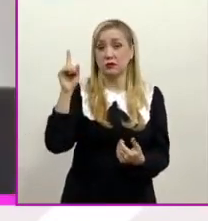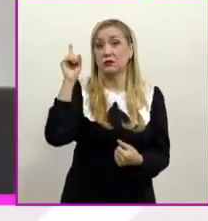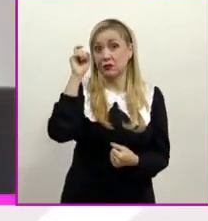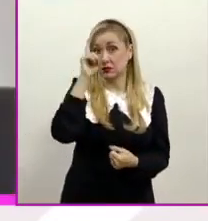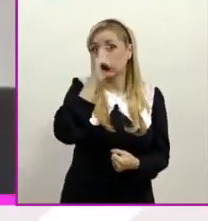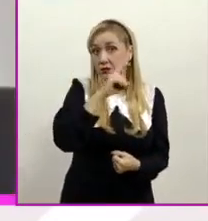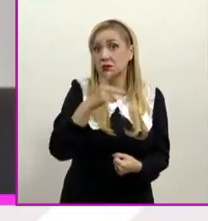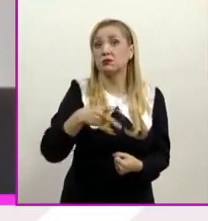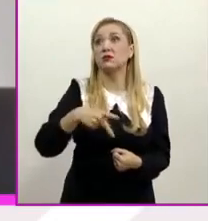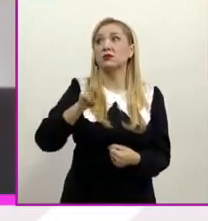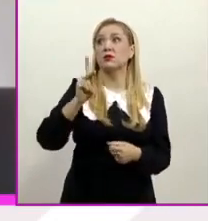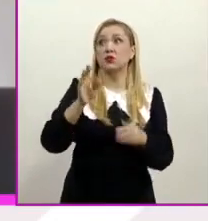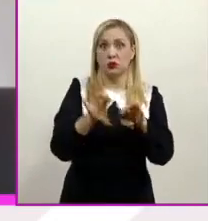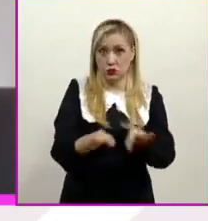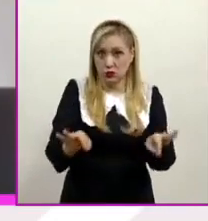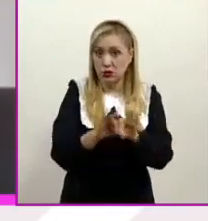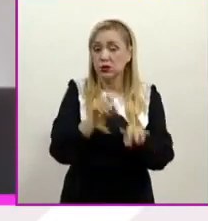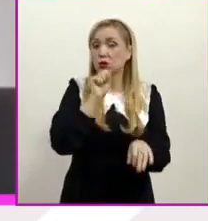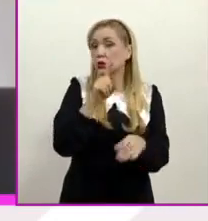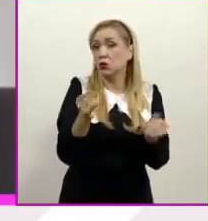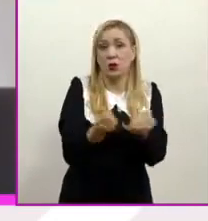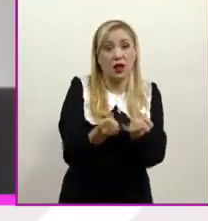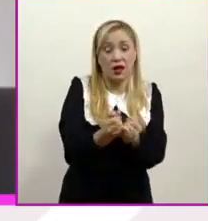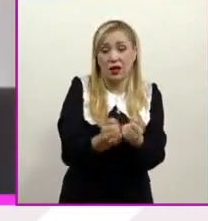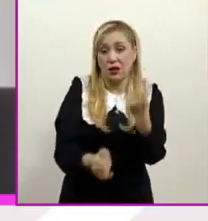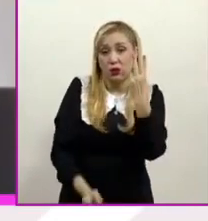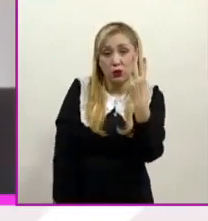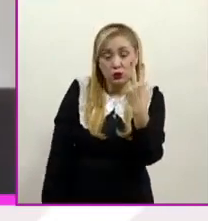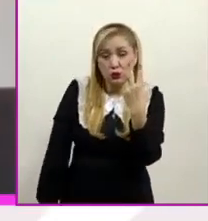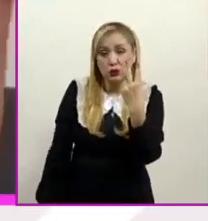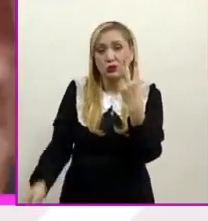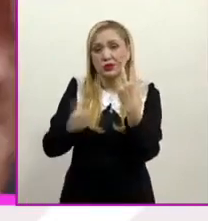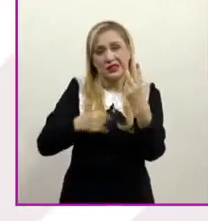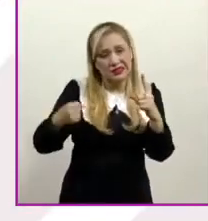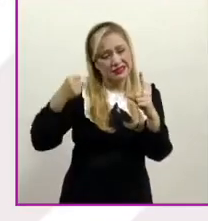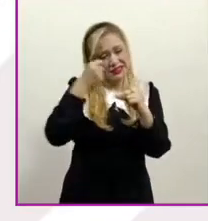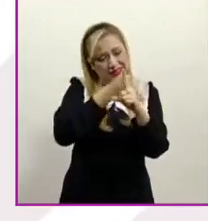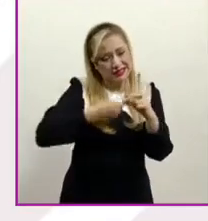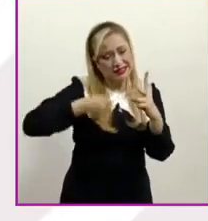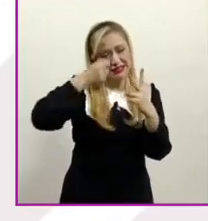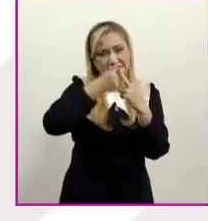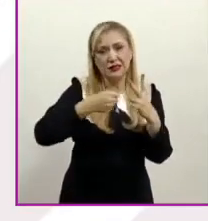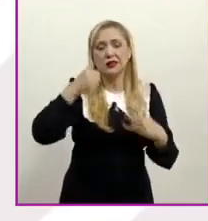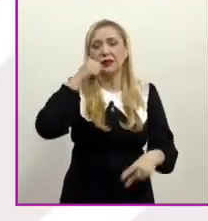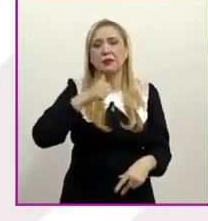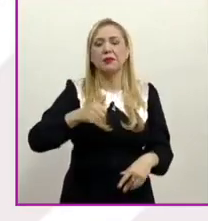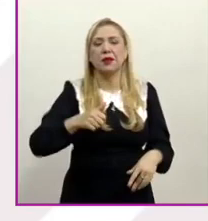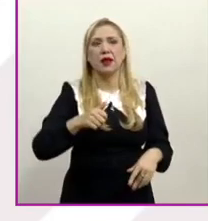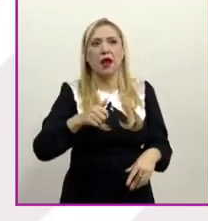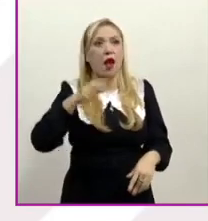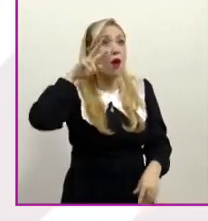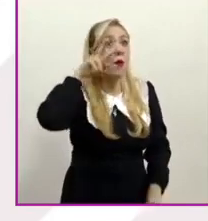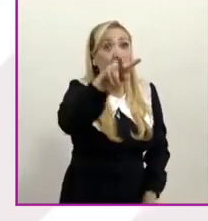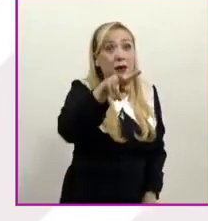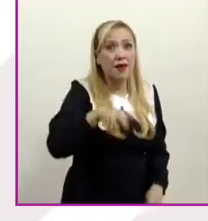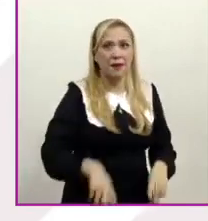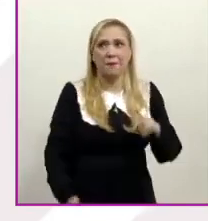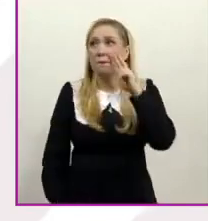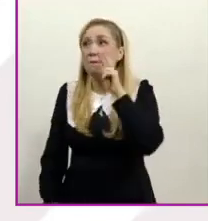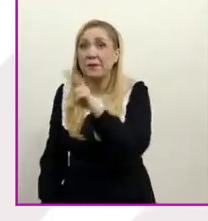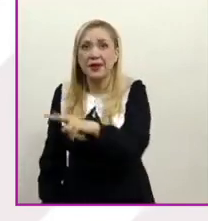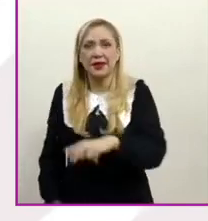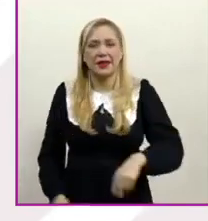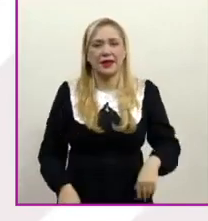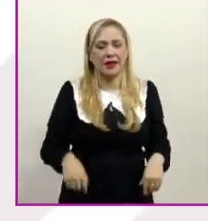tiempo, pero no estaba reconocido porque claro, como estamos luchando desde lo que se ve, por lo tanto estamos luchando desde un